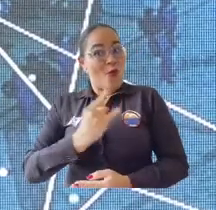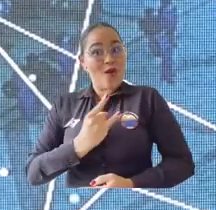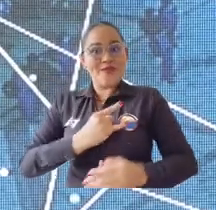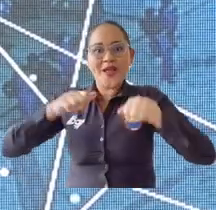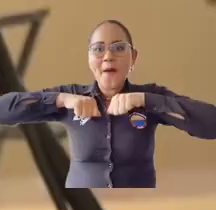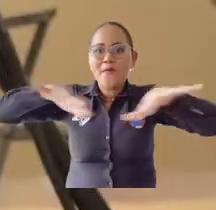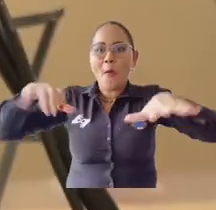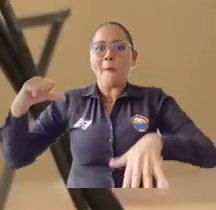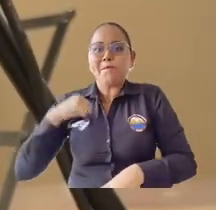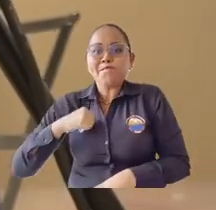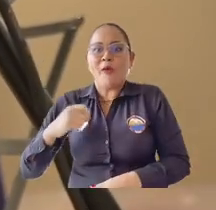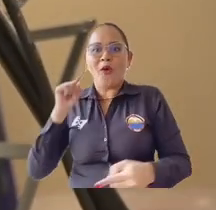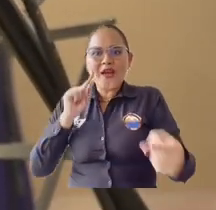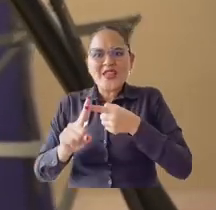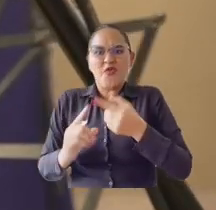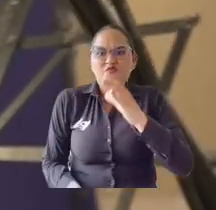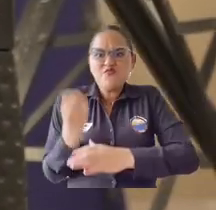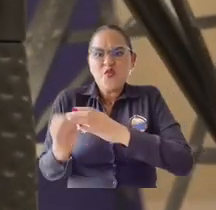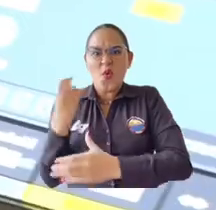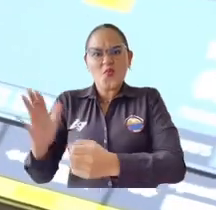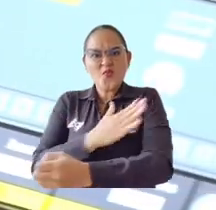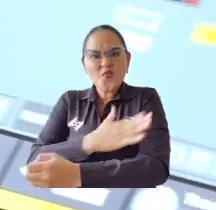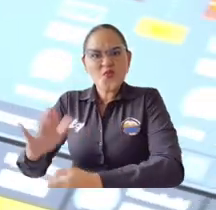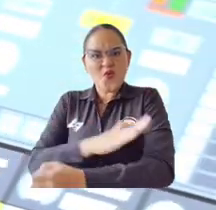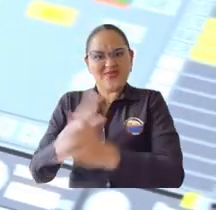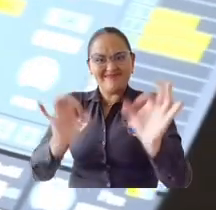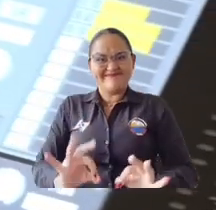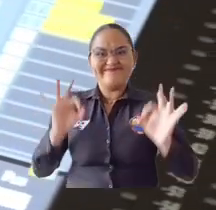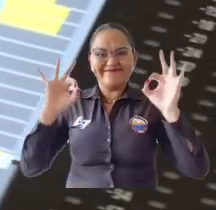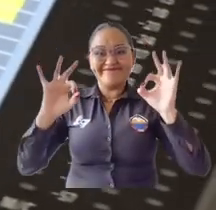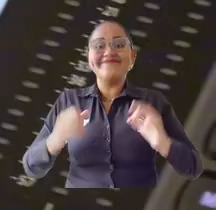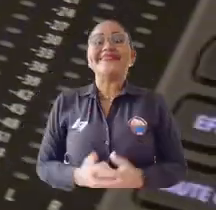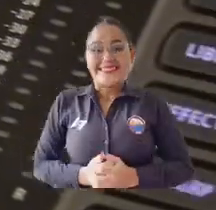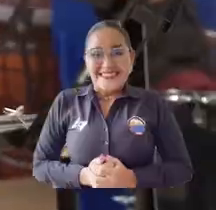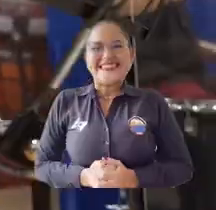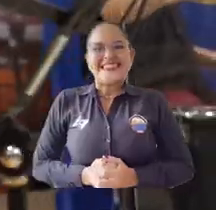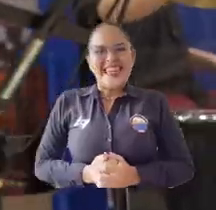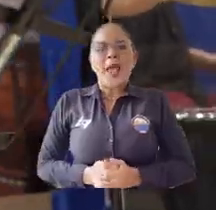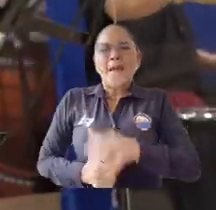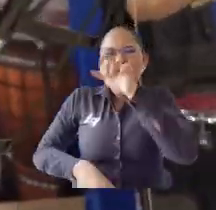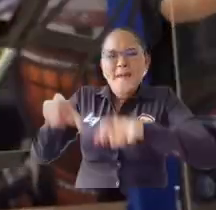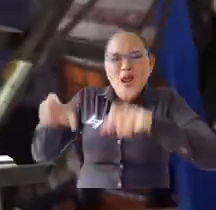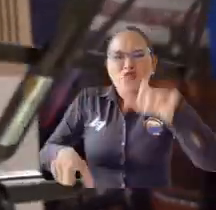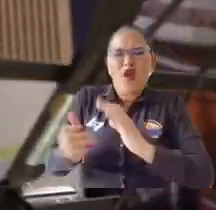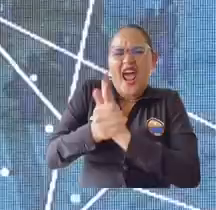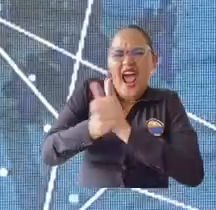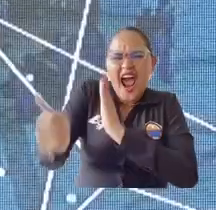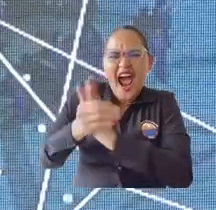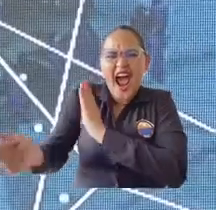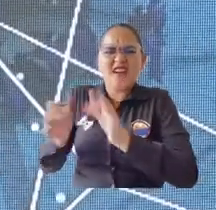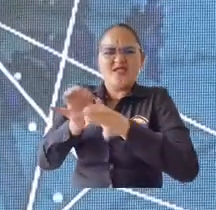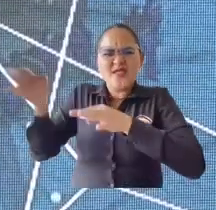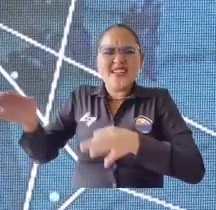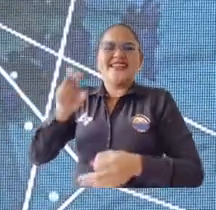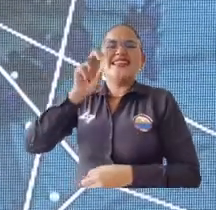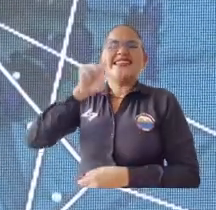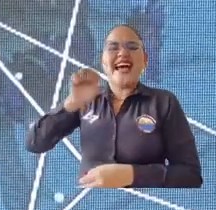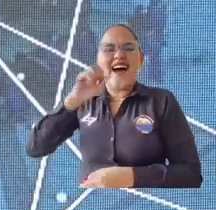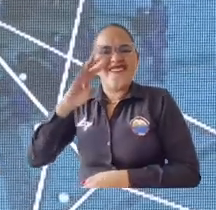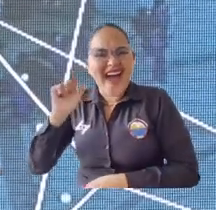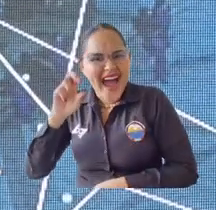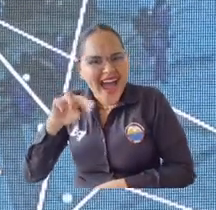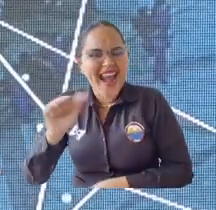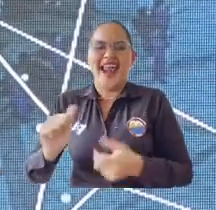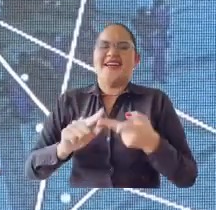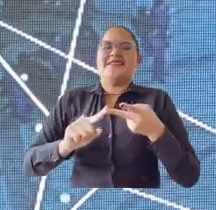de una universidad pública que produzca contenido de altísima calidad. Nos vamos a traer los mejores talentos musicales de la